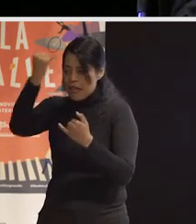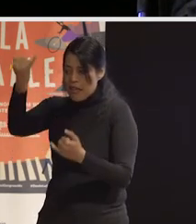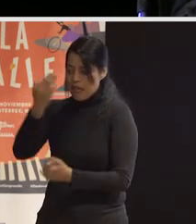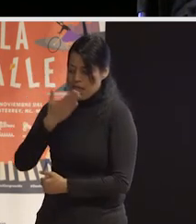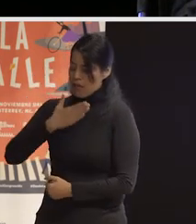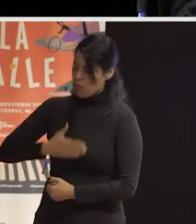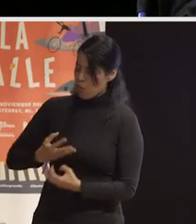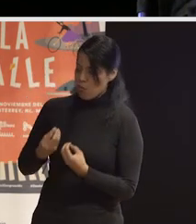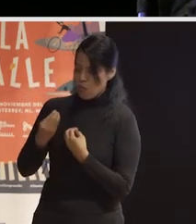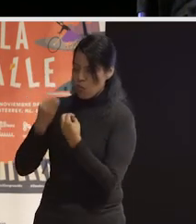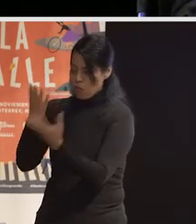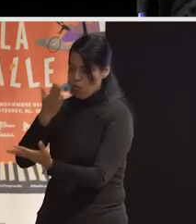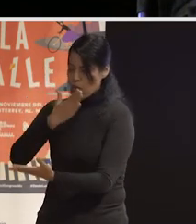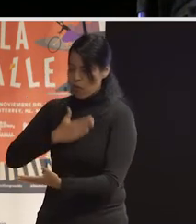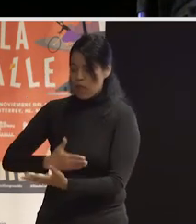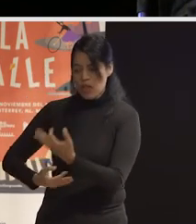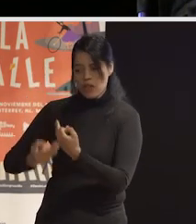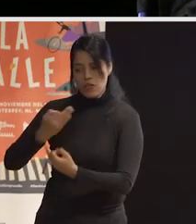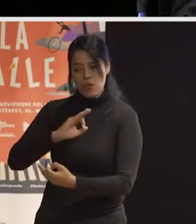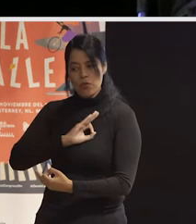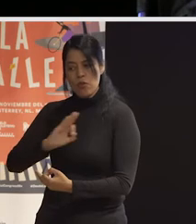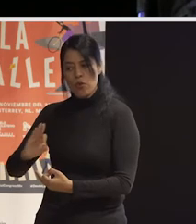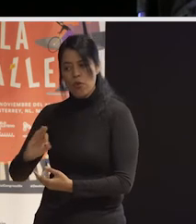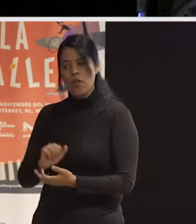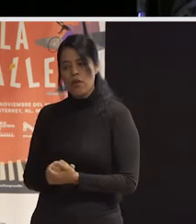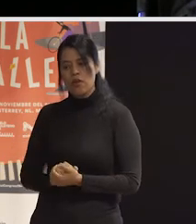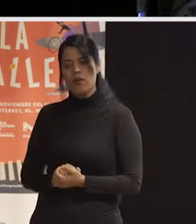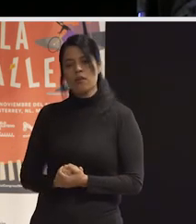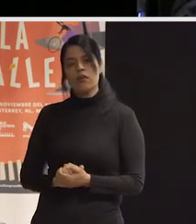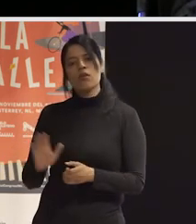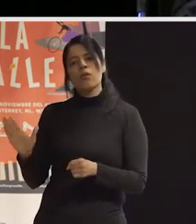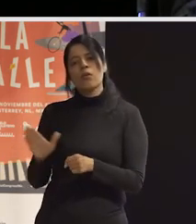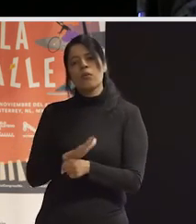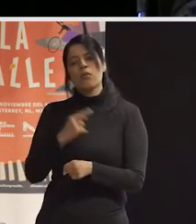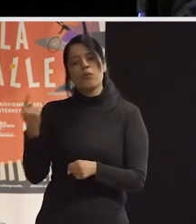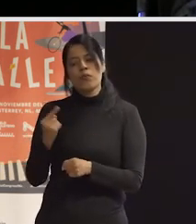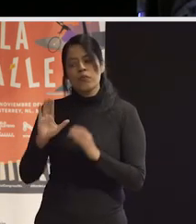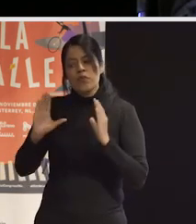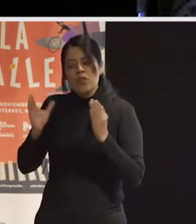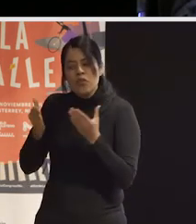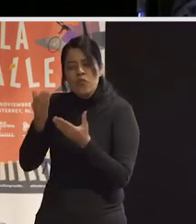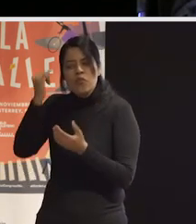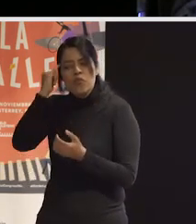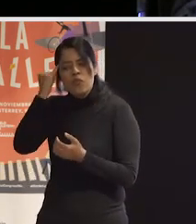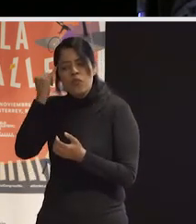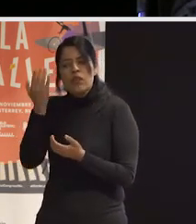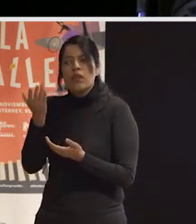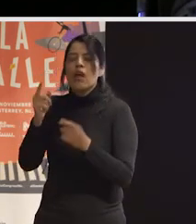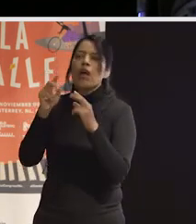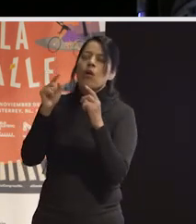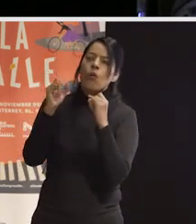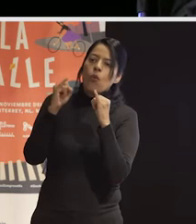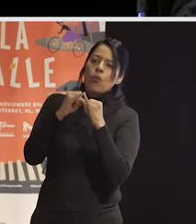donde todos podamos por qué porque una comunidad indígena está esperando que una iglesia